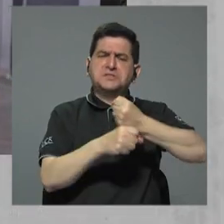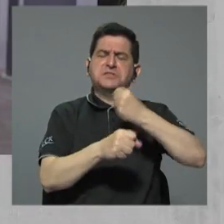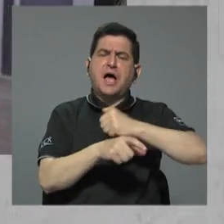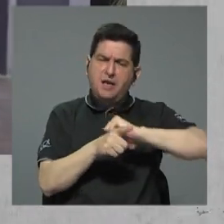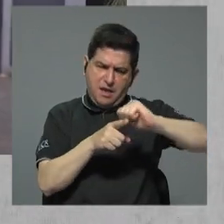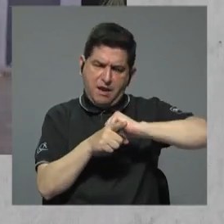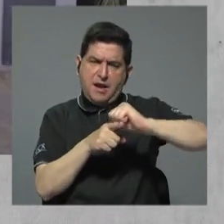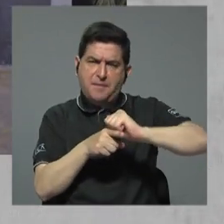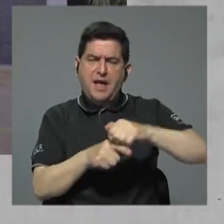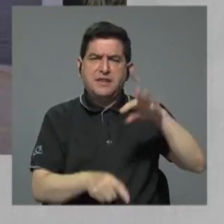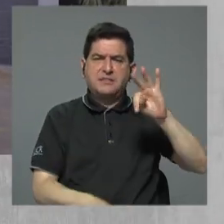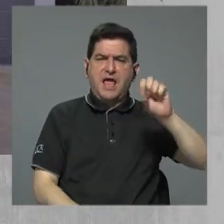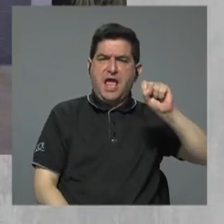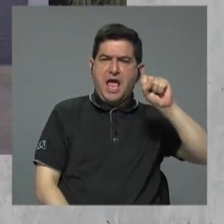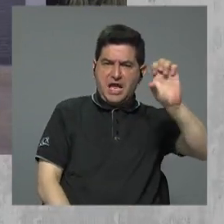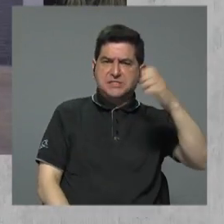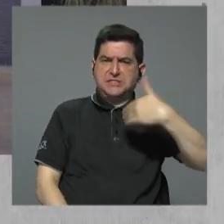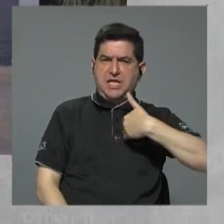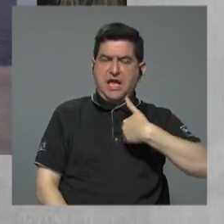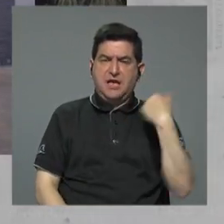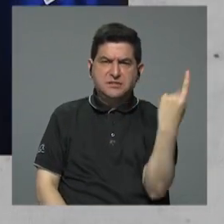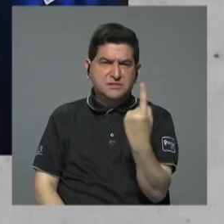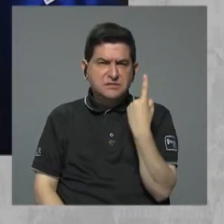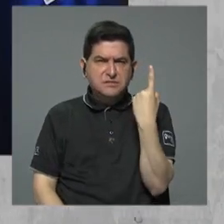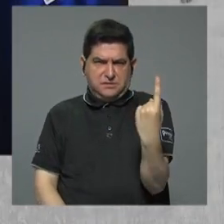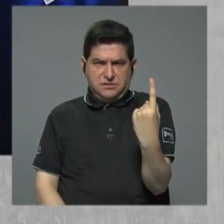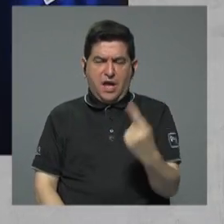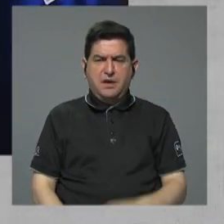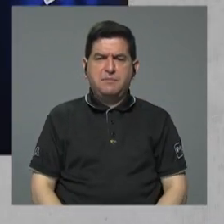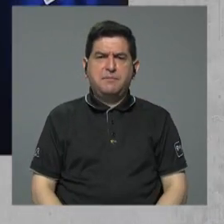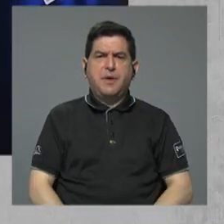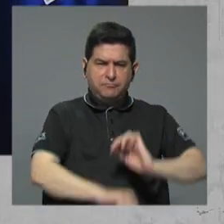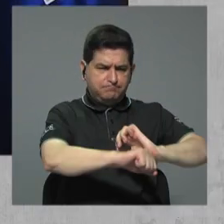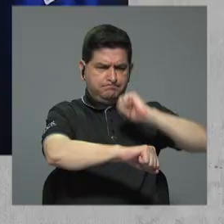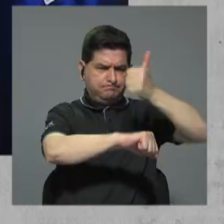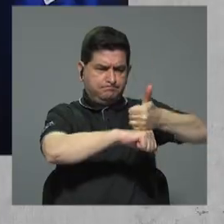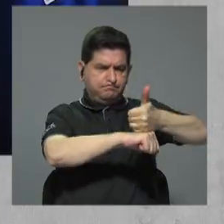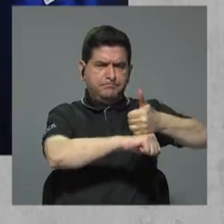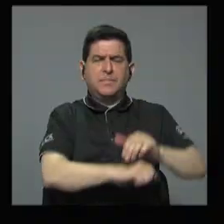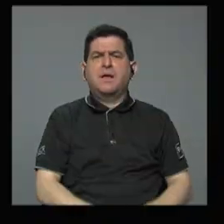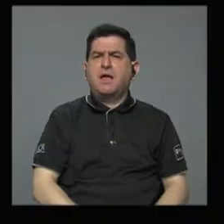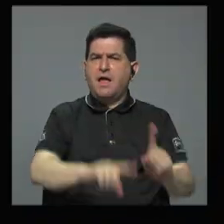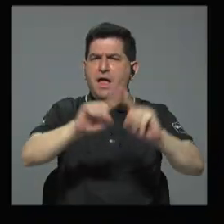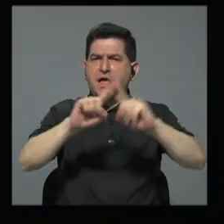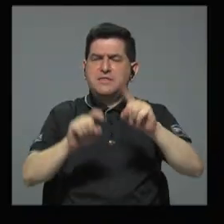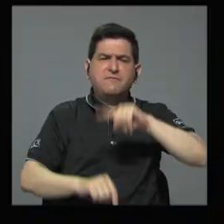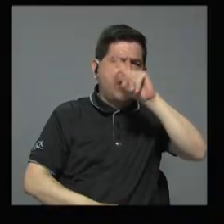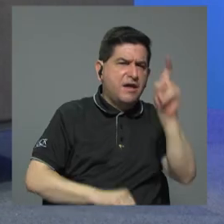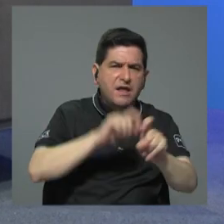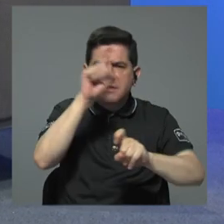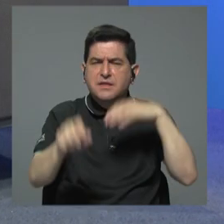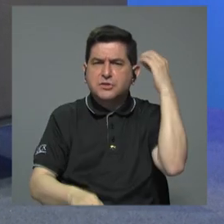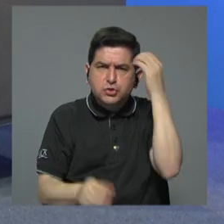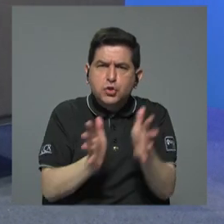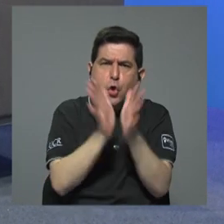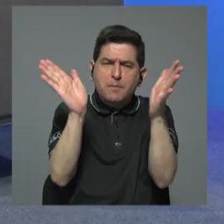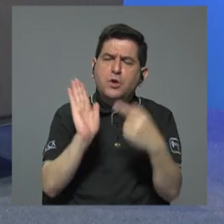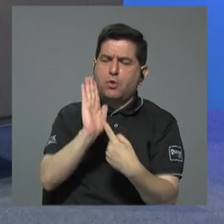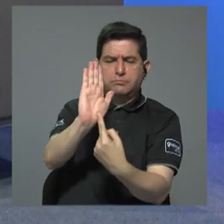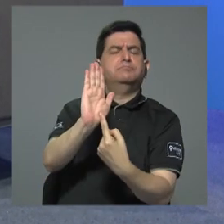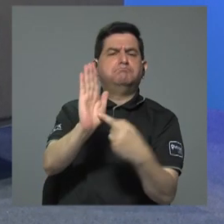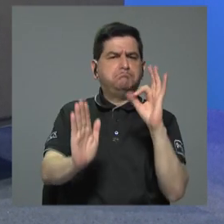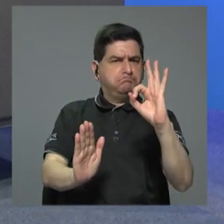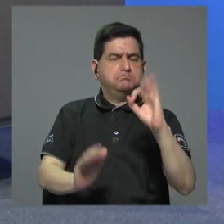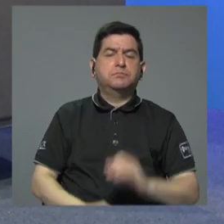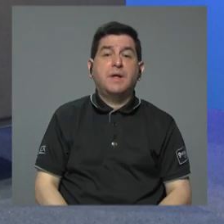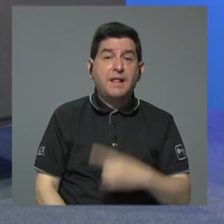ejercicio del Tribunal Supremo de Elecciones, que siempre se ha logrado ubicar y observar en las distintas encuestas de opinión pública. Precisamente